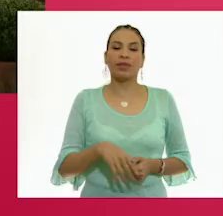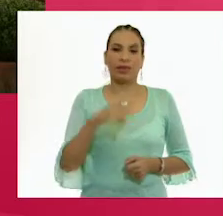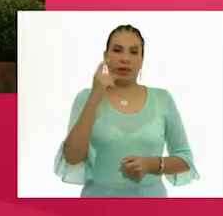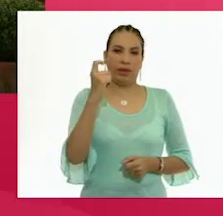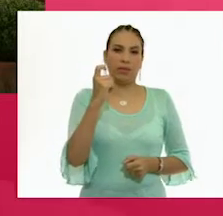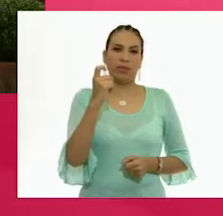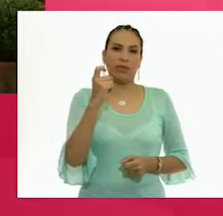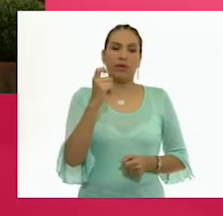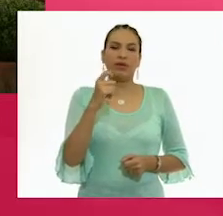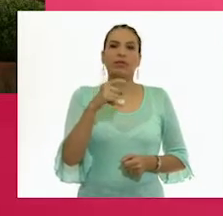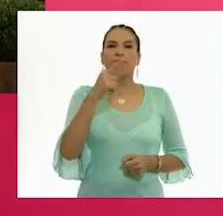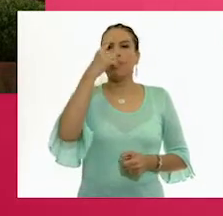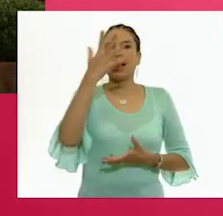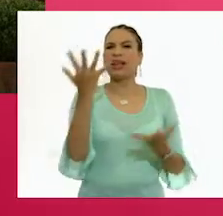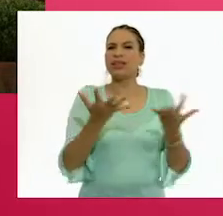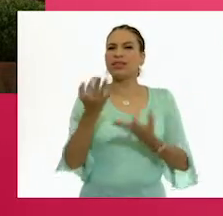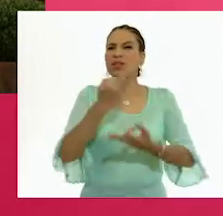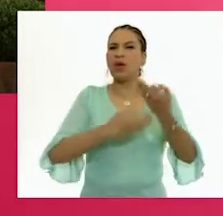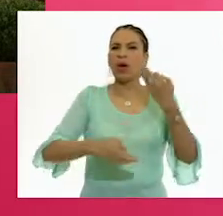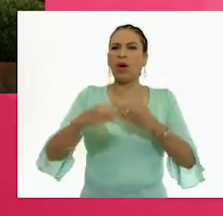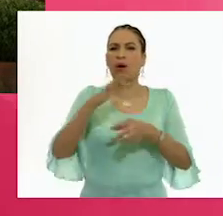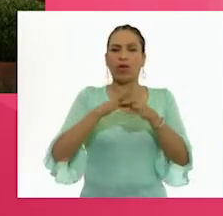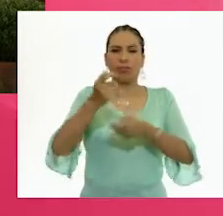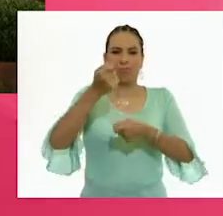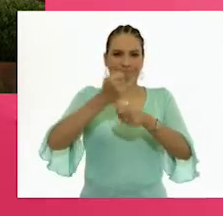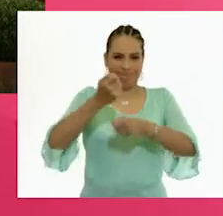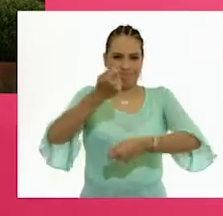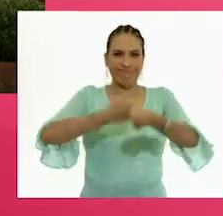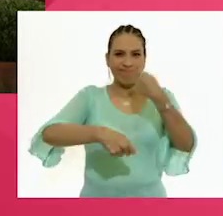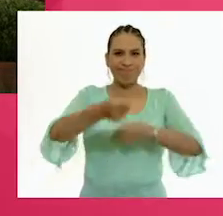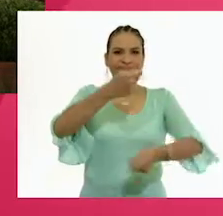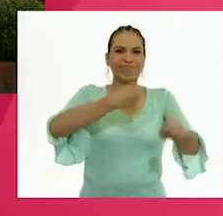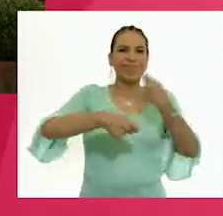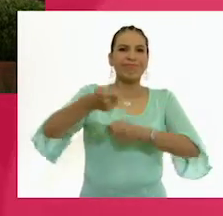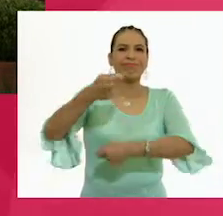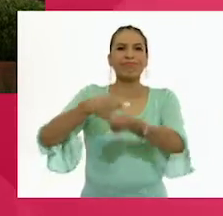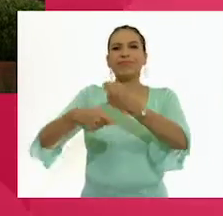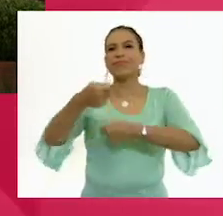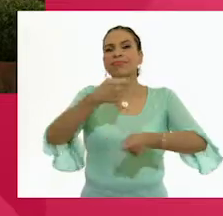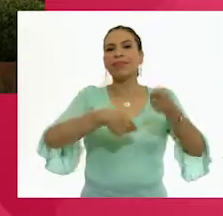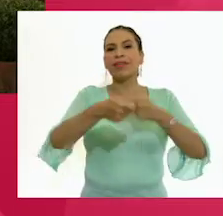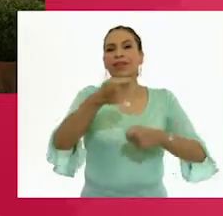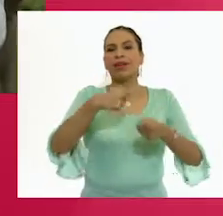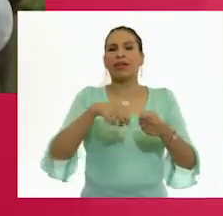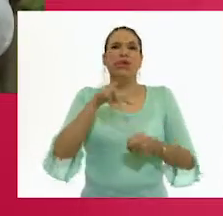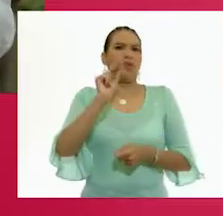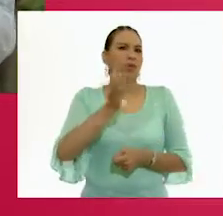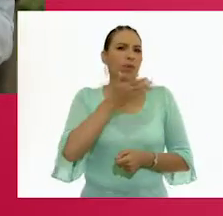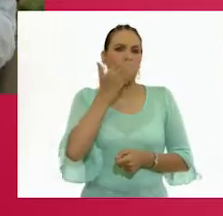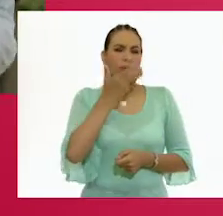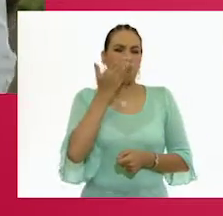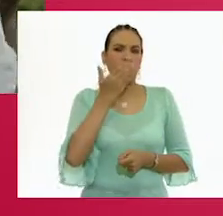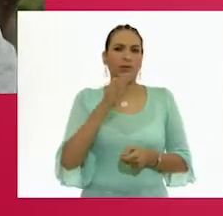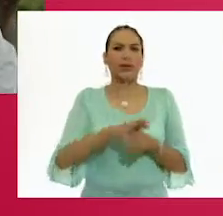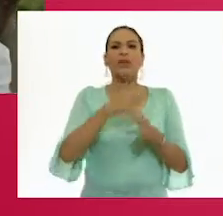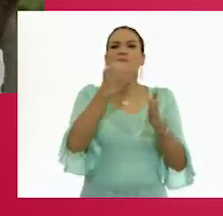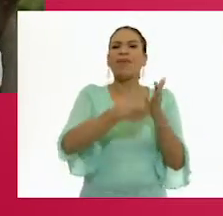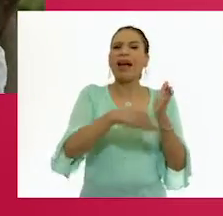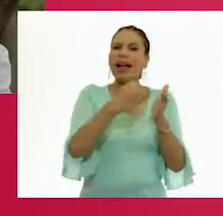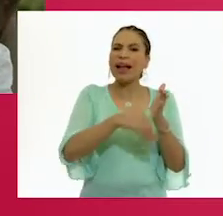agua, pero para hacer todo esto hubo un trueque o un intercambio nada usual de aquí